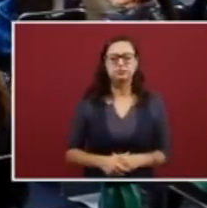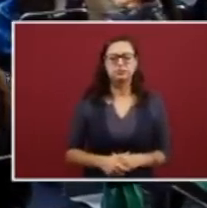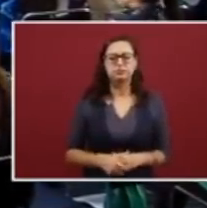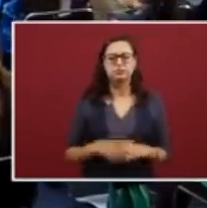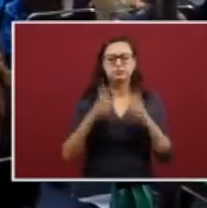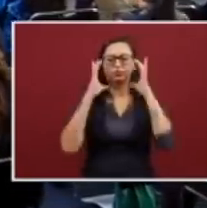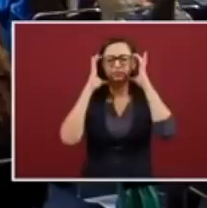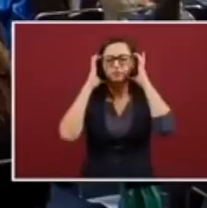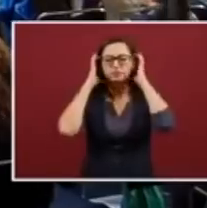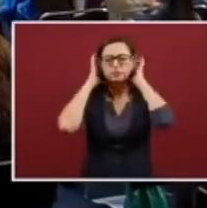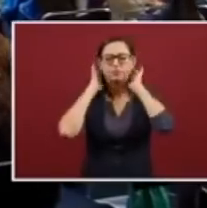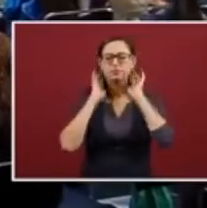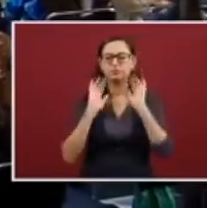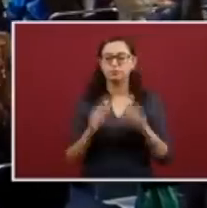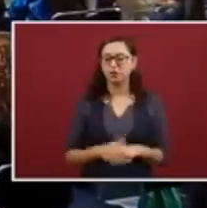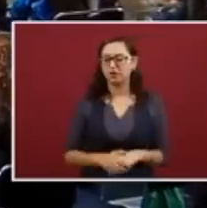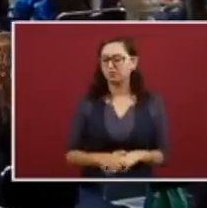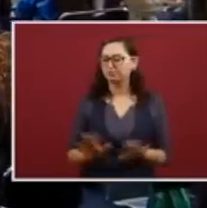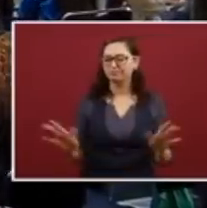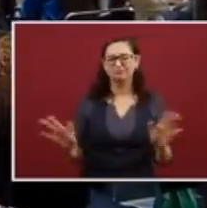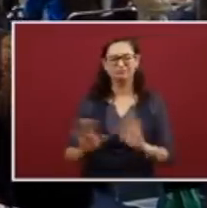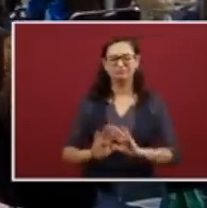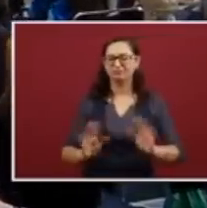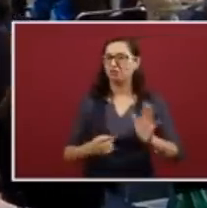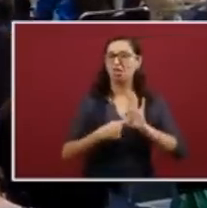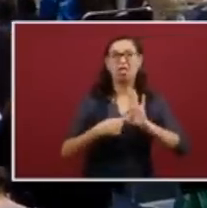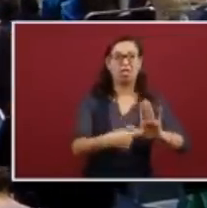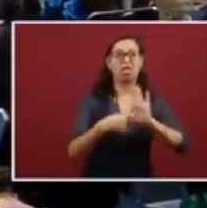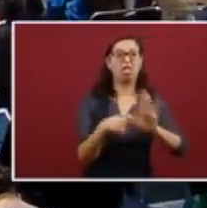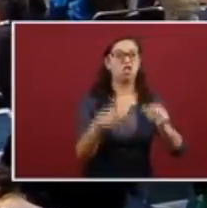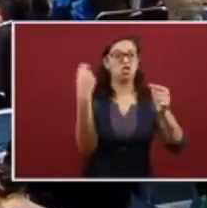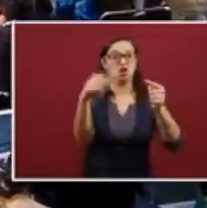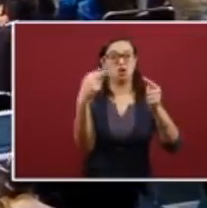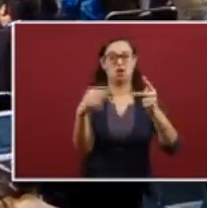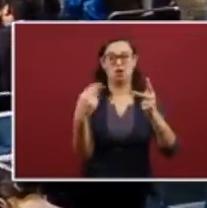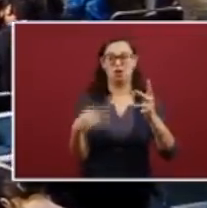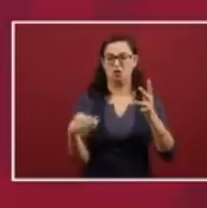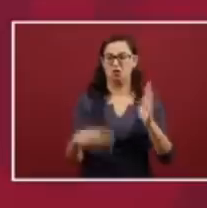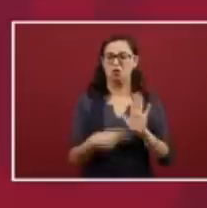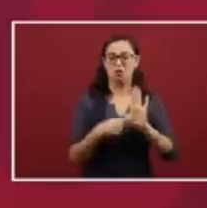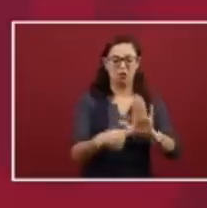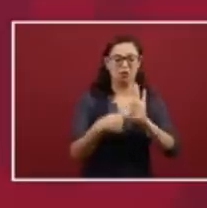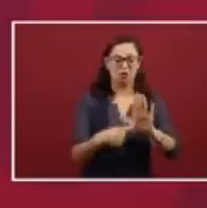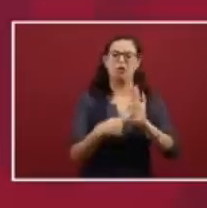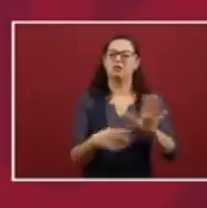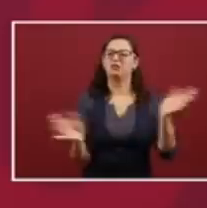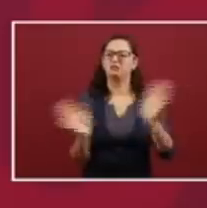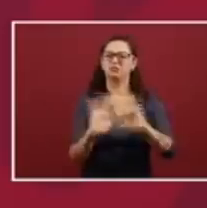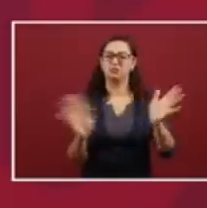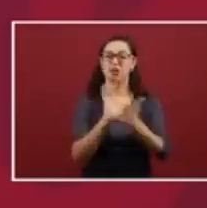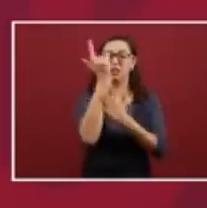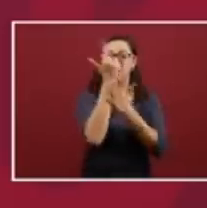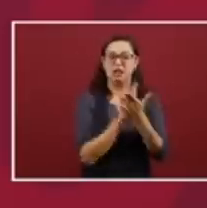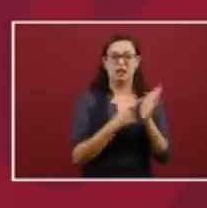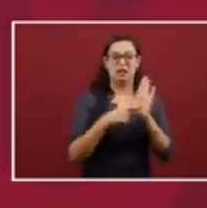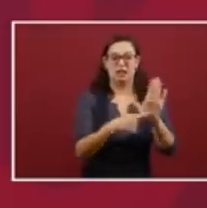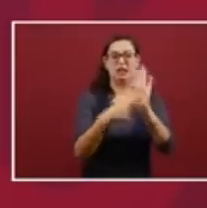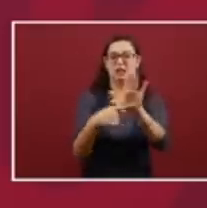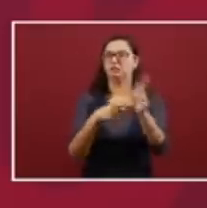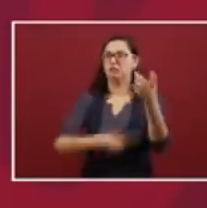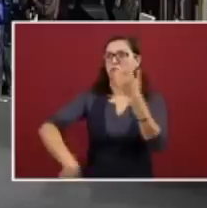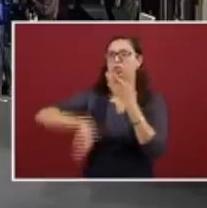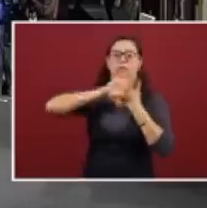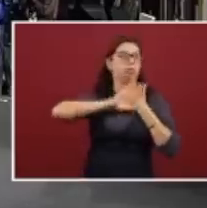si nos vamos a exponerlos así ya bien luego lo que ocasionan las listas 7